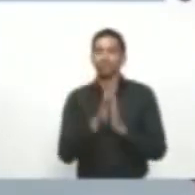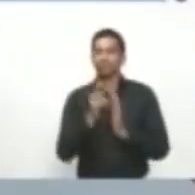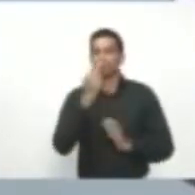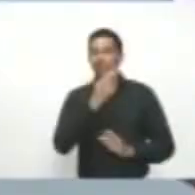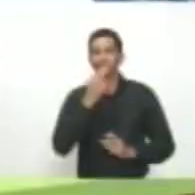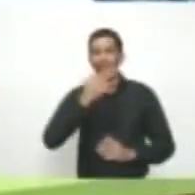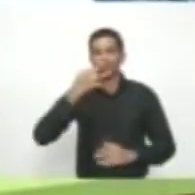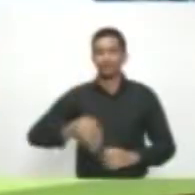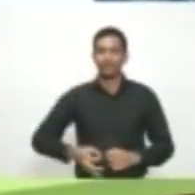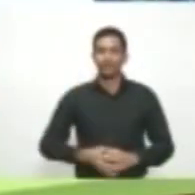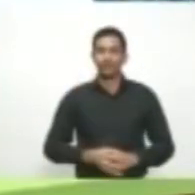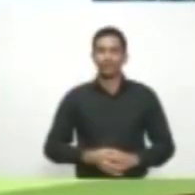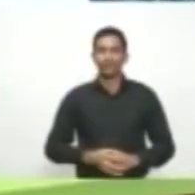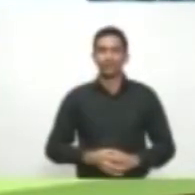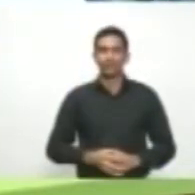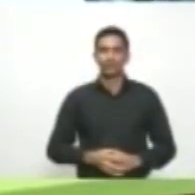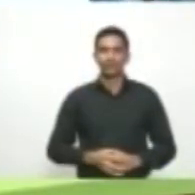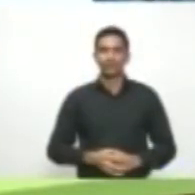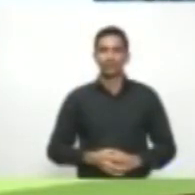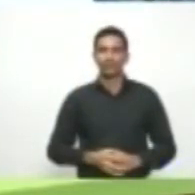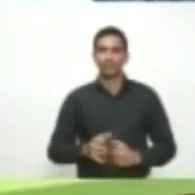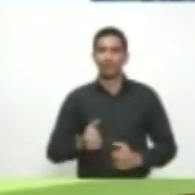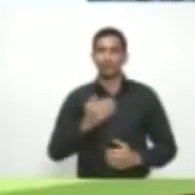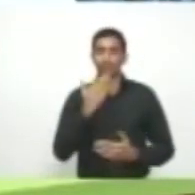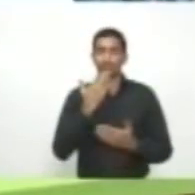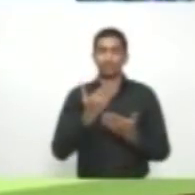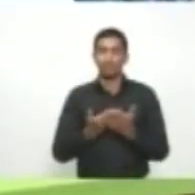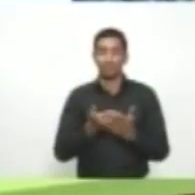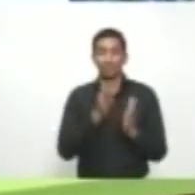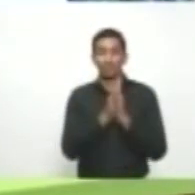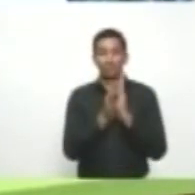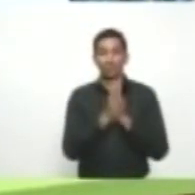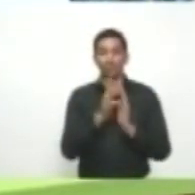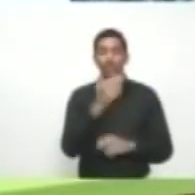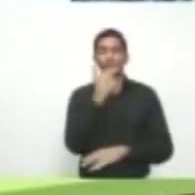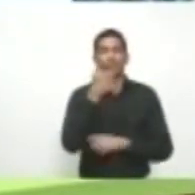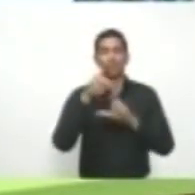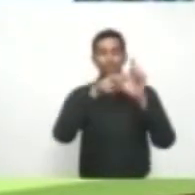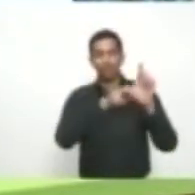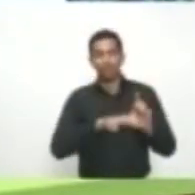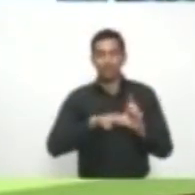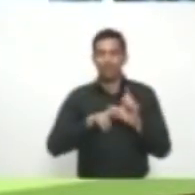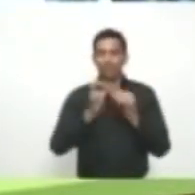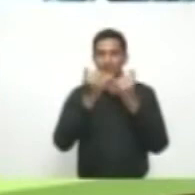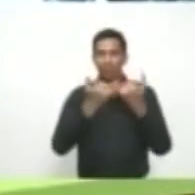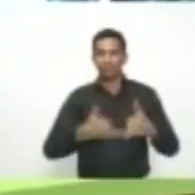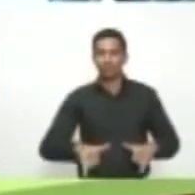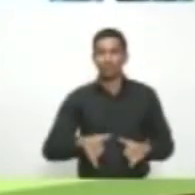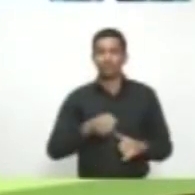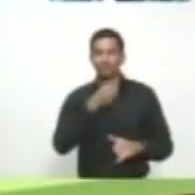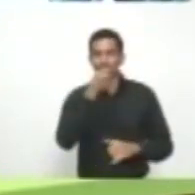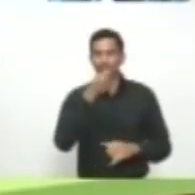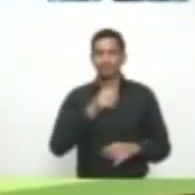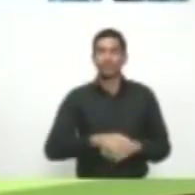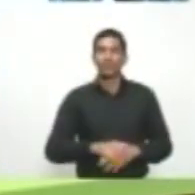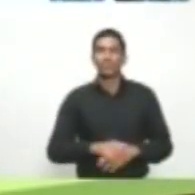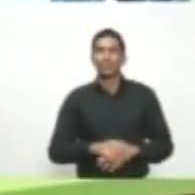verdad. Bien, gracias Yuri por toda la información desde La Guajira, y así finalizamos hoy nuestra emisión, Carola. Claro que